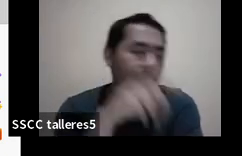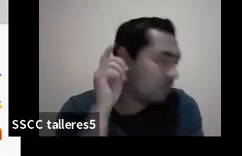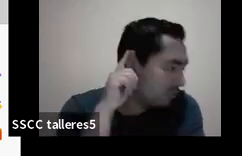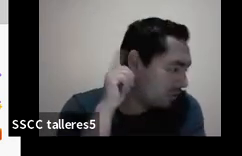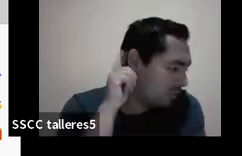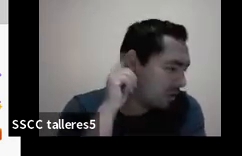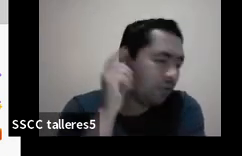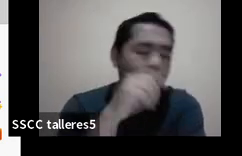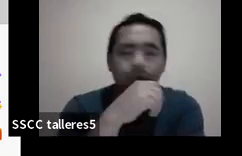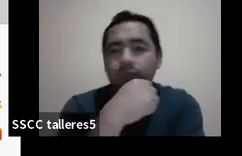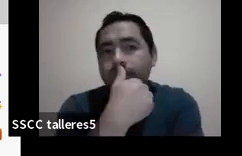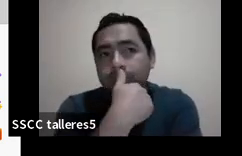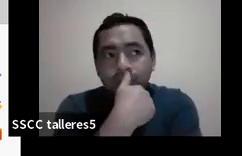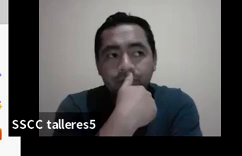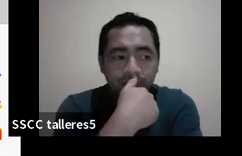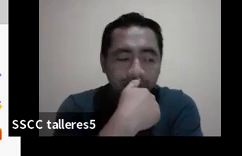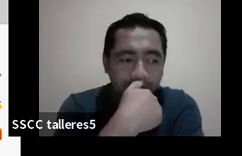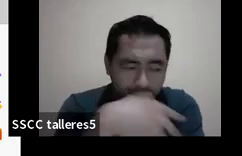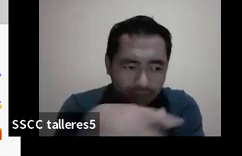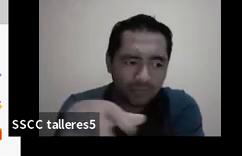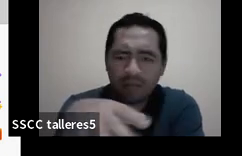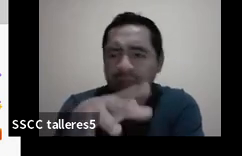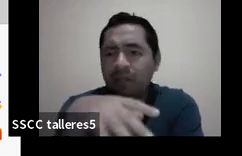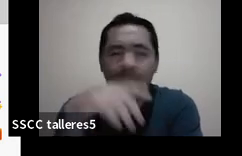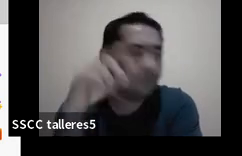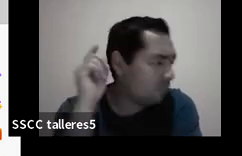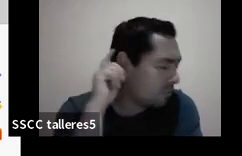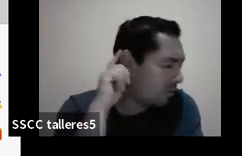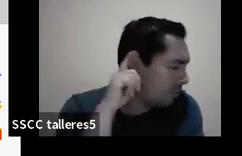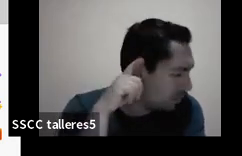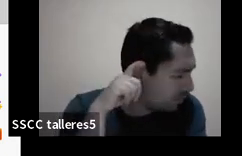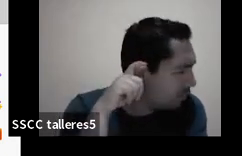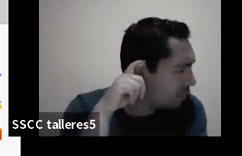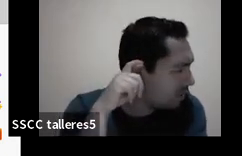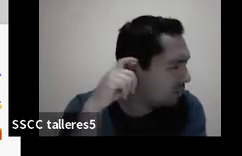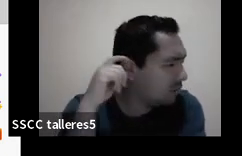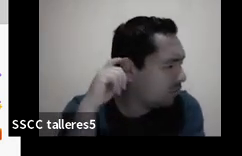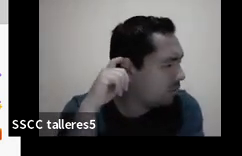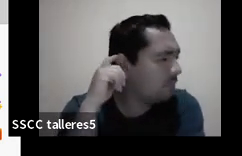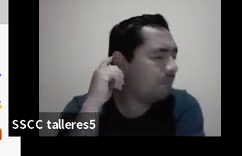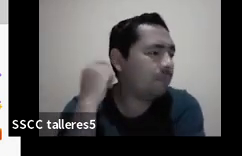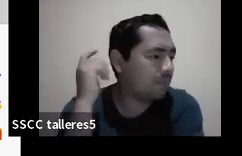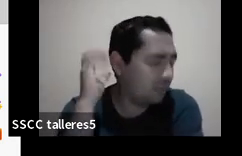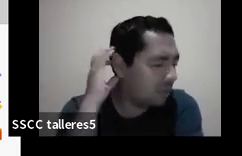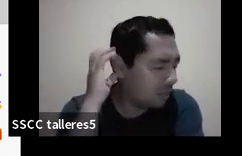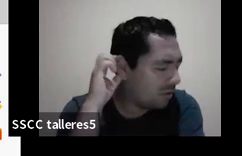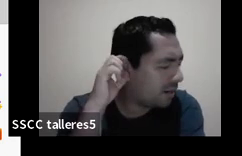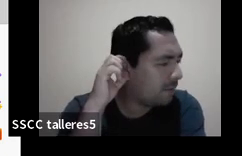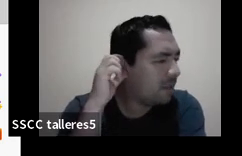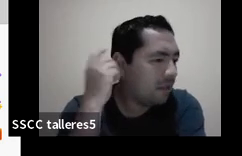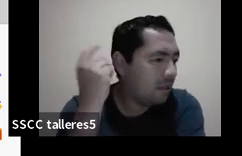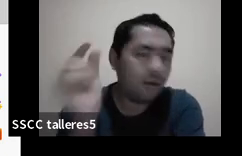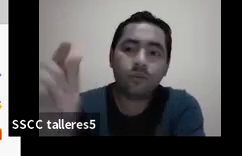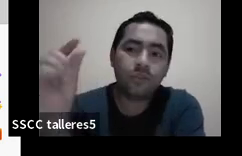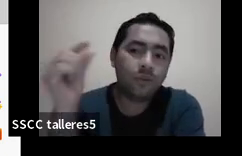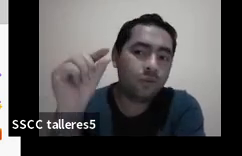en algunos casos usan audífonos. De repente lo han visto, algunos audífonos que se colocan en el oído, en la